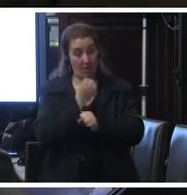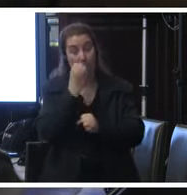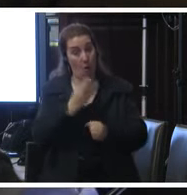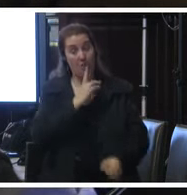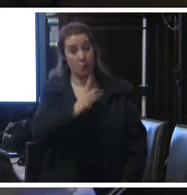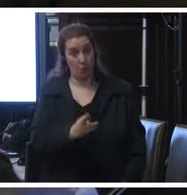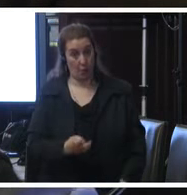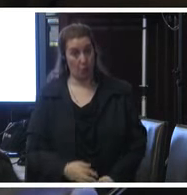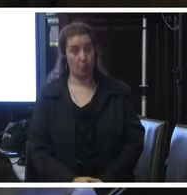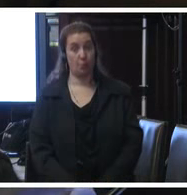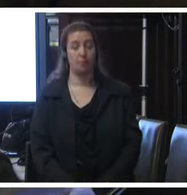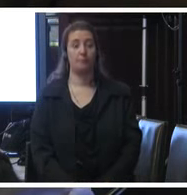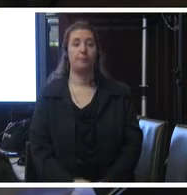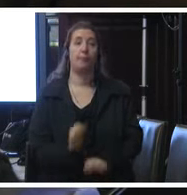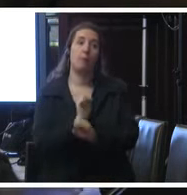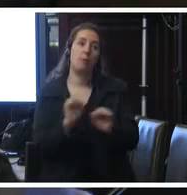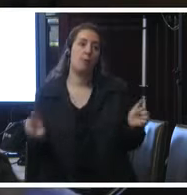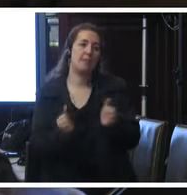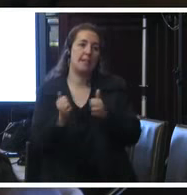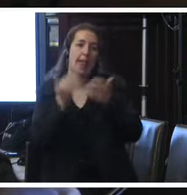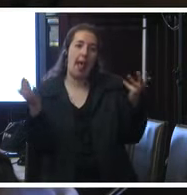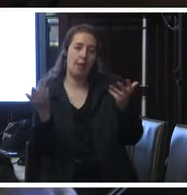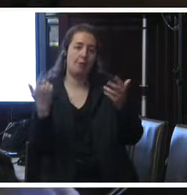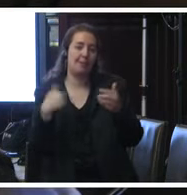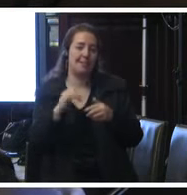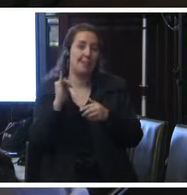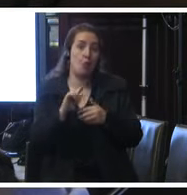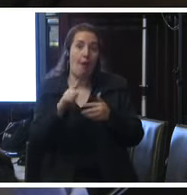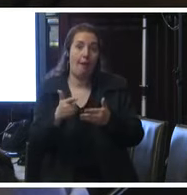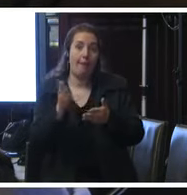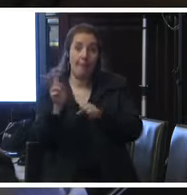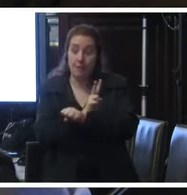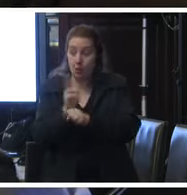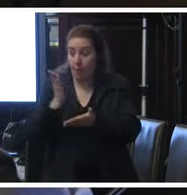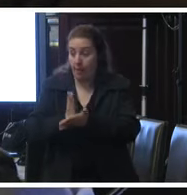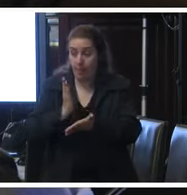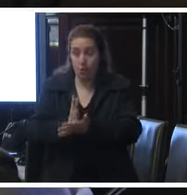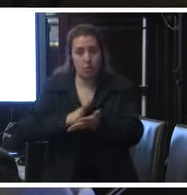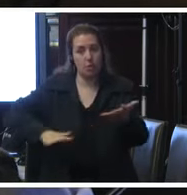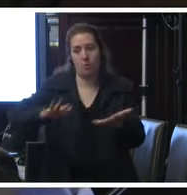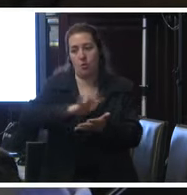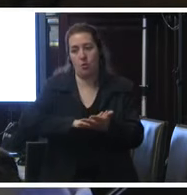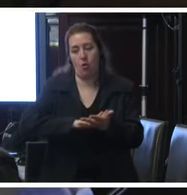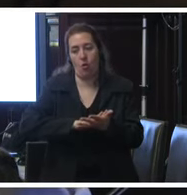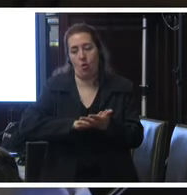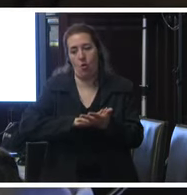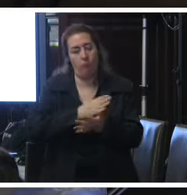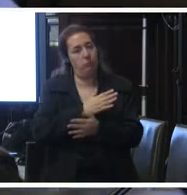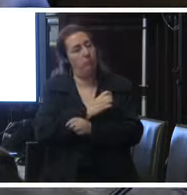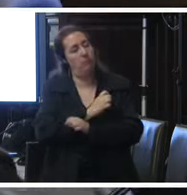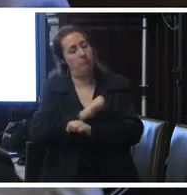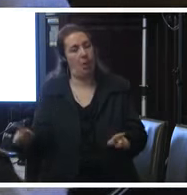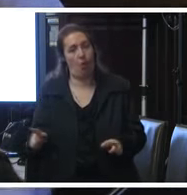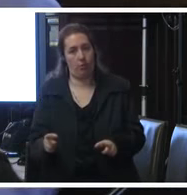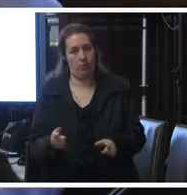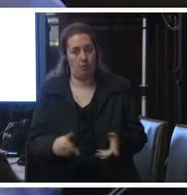y podremos hacer algo, porque sin las defensoras de estos derechos, la situación va a ser todavía mucho peor que lo que